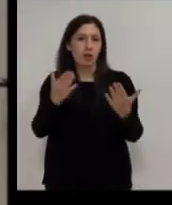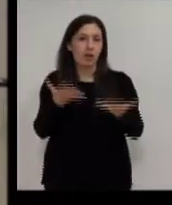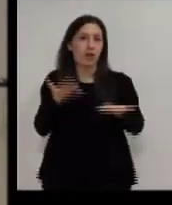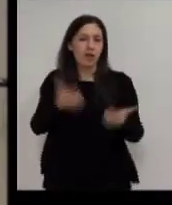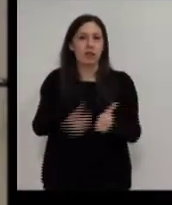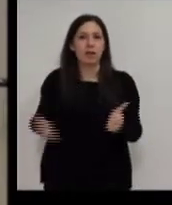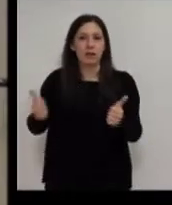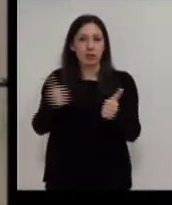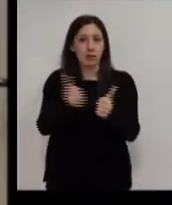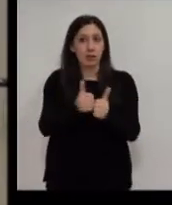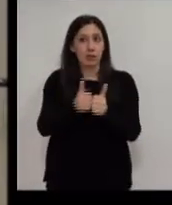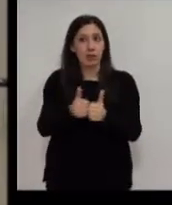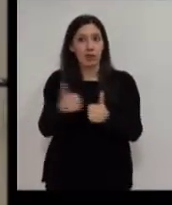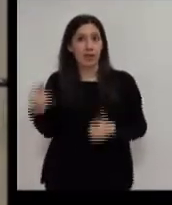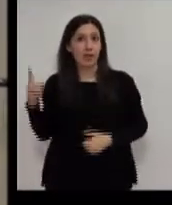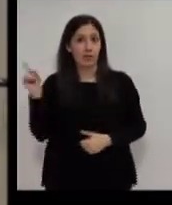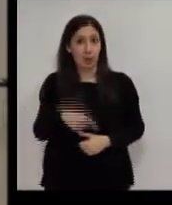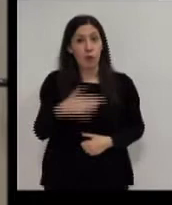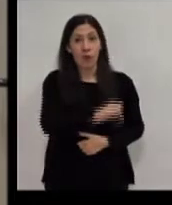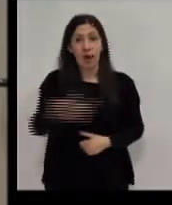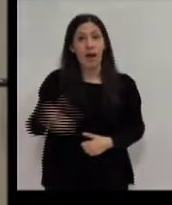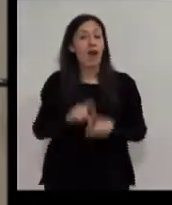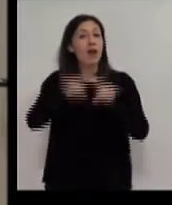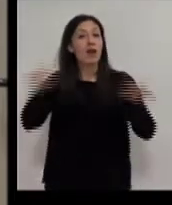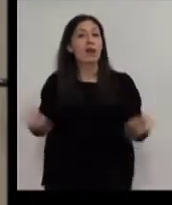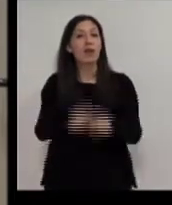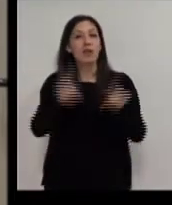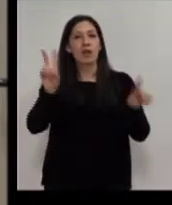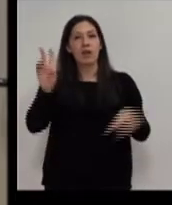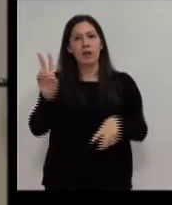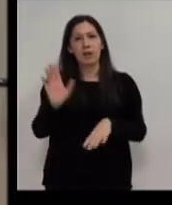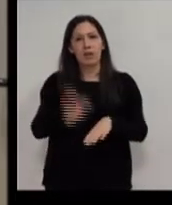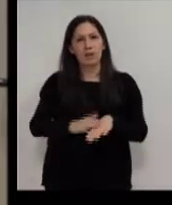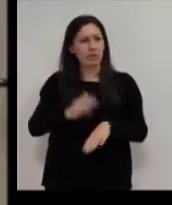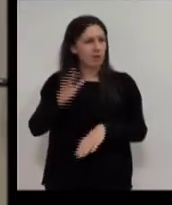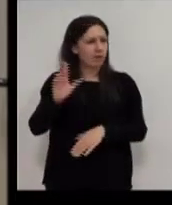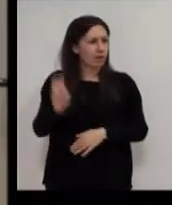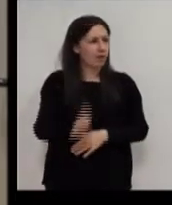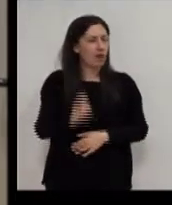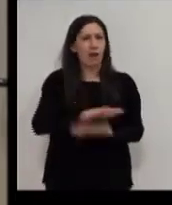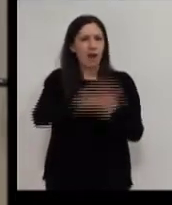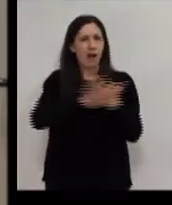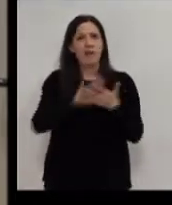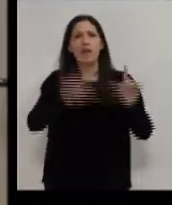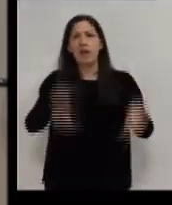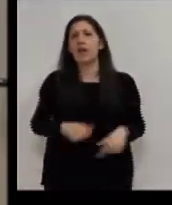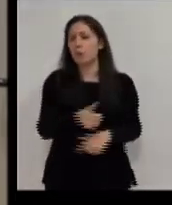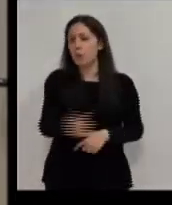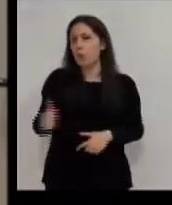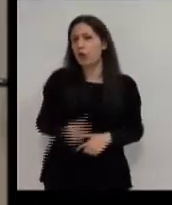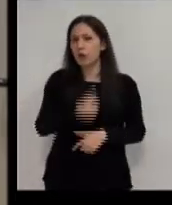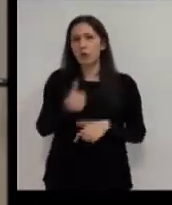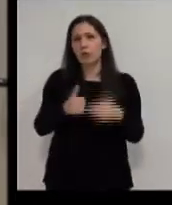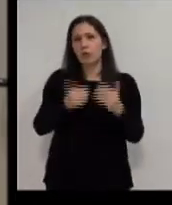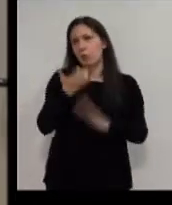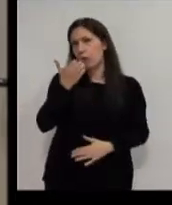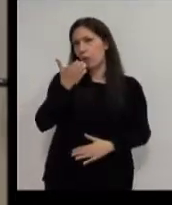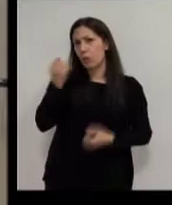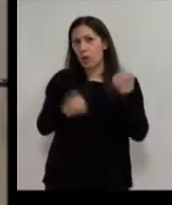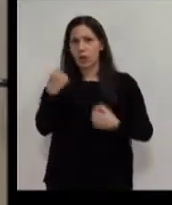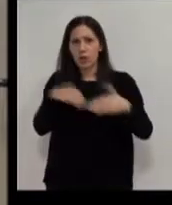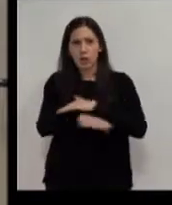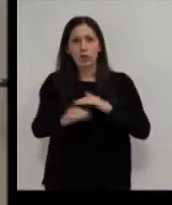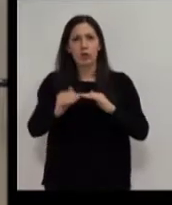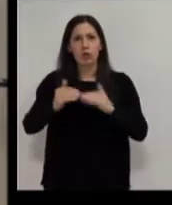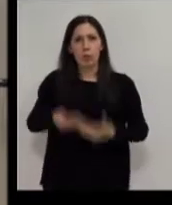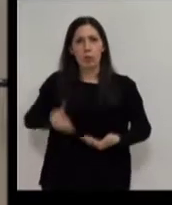el ordenador, el asistente personal, el que tenemos todos, el que vale hasta para hablar, ese no podemos prescindir de él y nos tenemos que dejar de montones de mando para abrir el